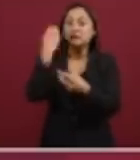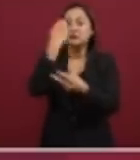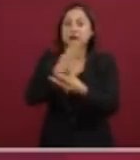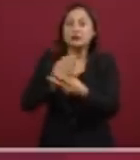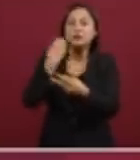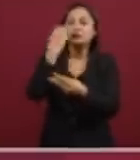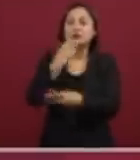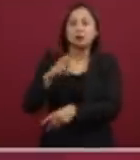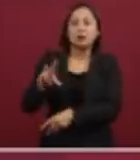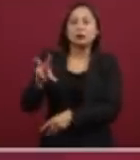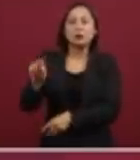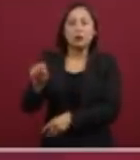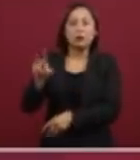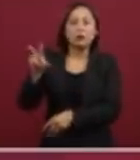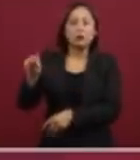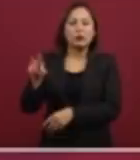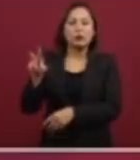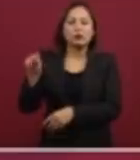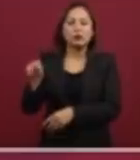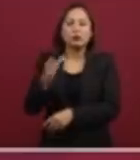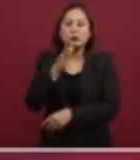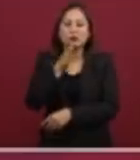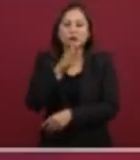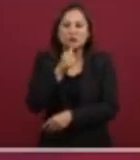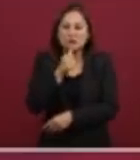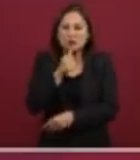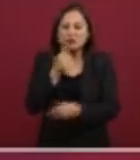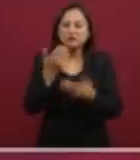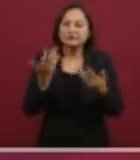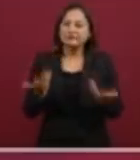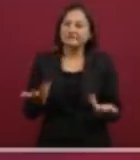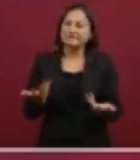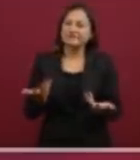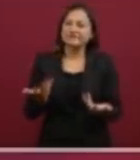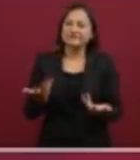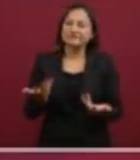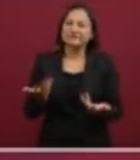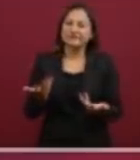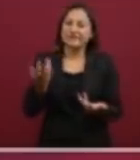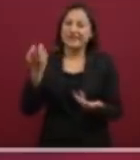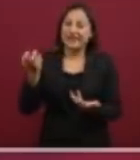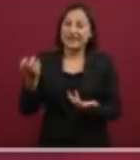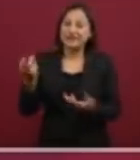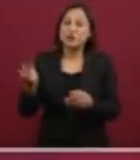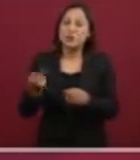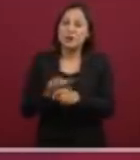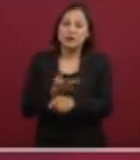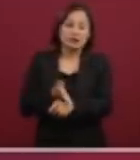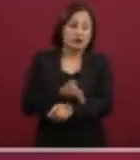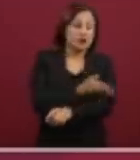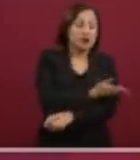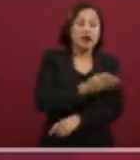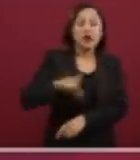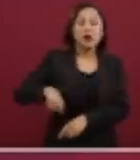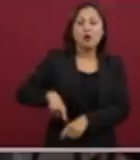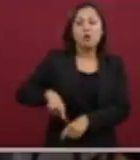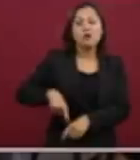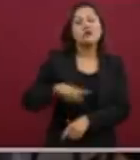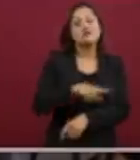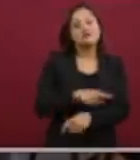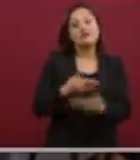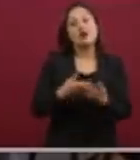Esa es la herencia de la política neoliberal en esta